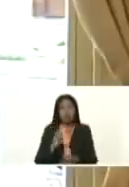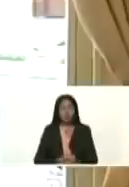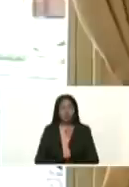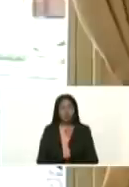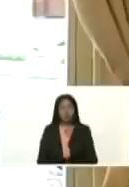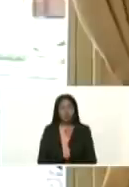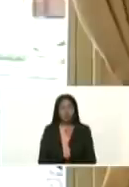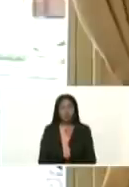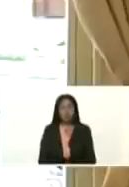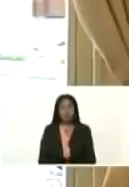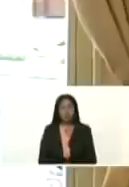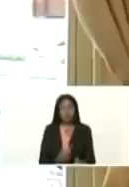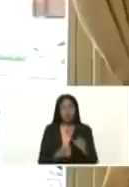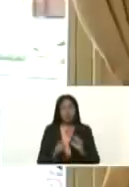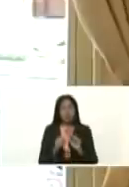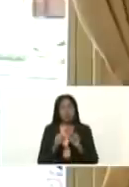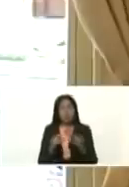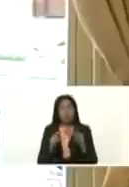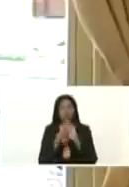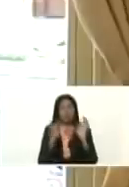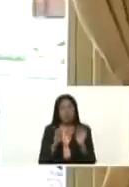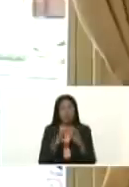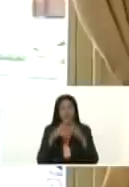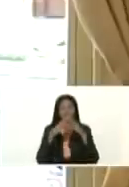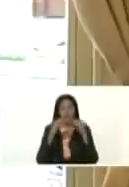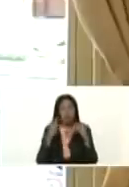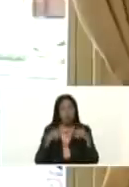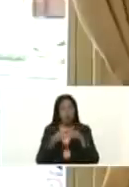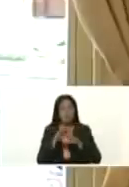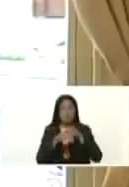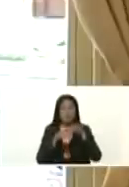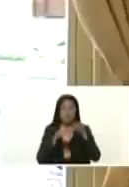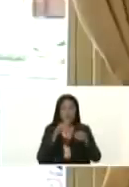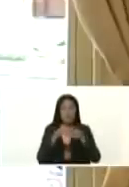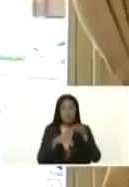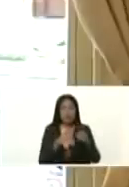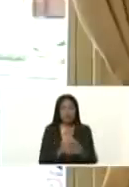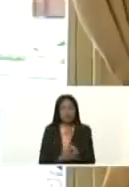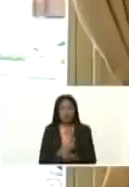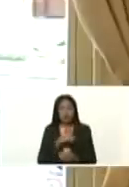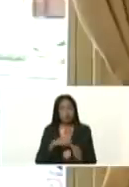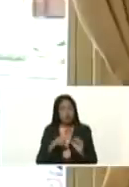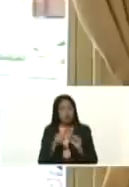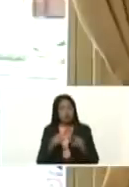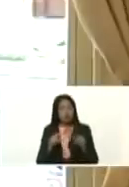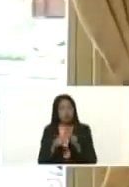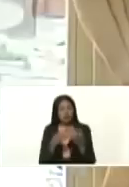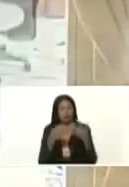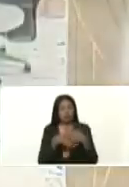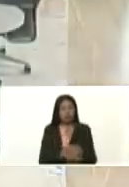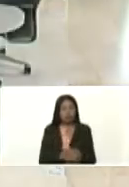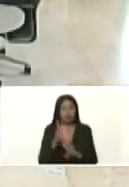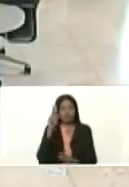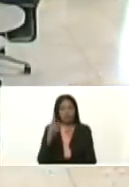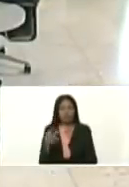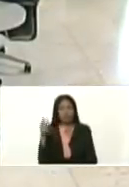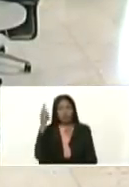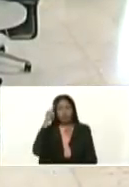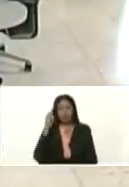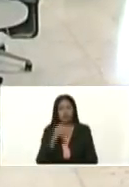vamos a seguir avanzando en todos estos pasos y seguir vamos a estar involucrados días por día